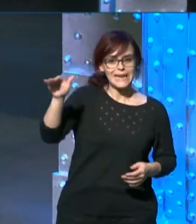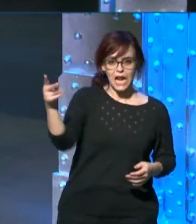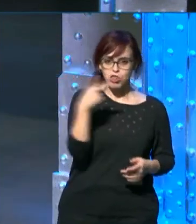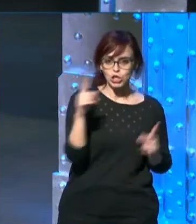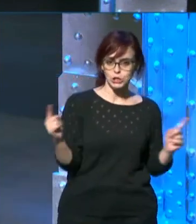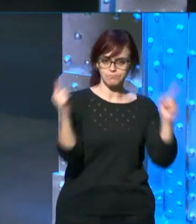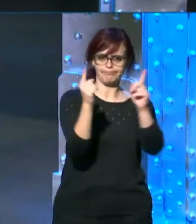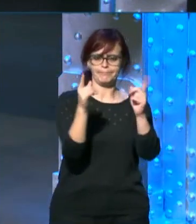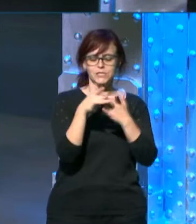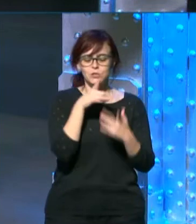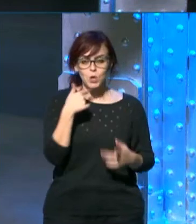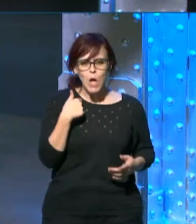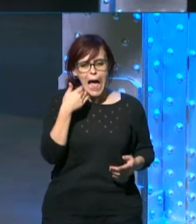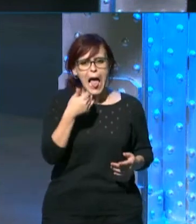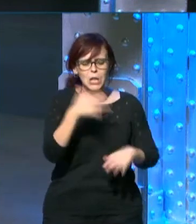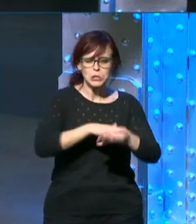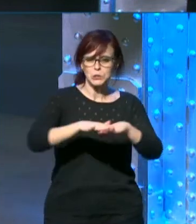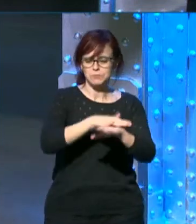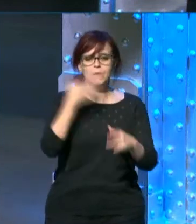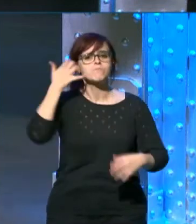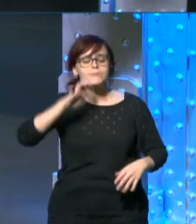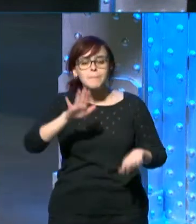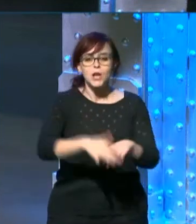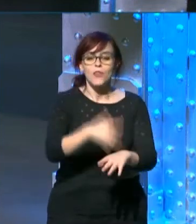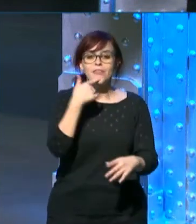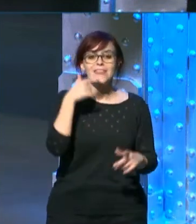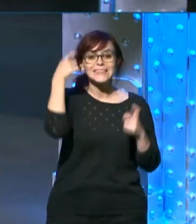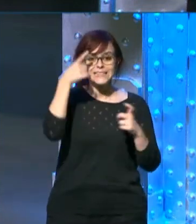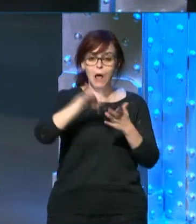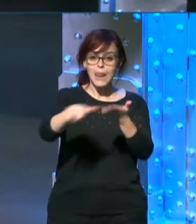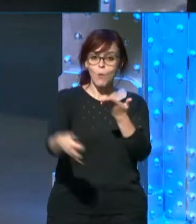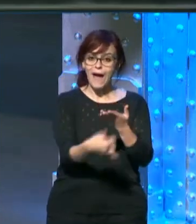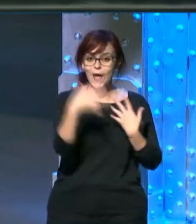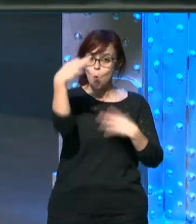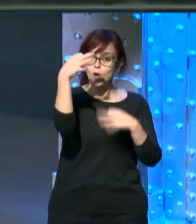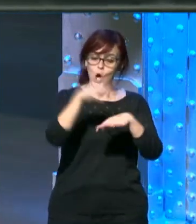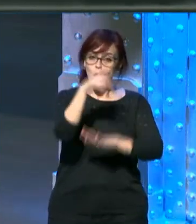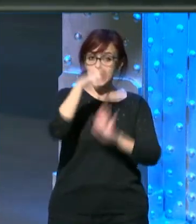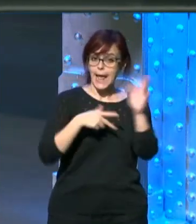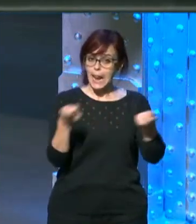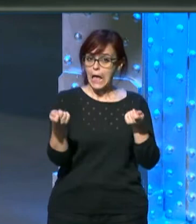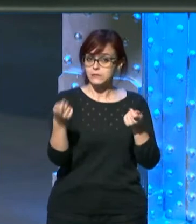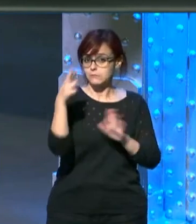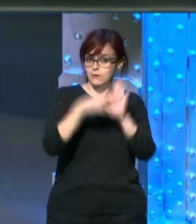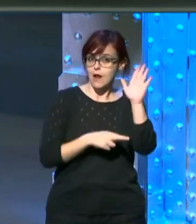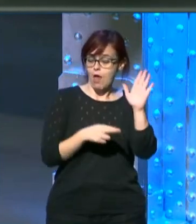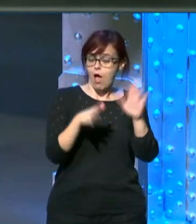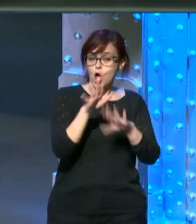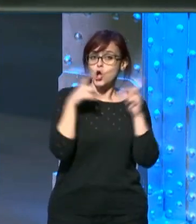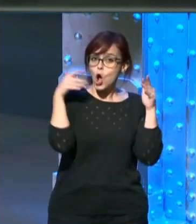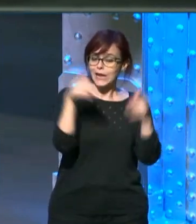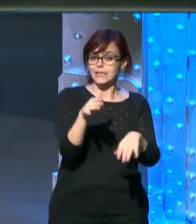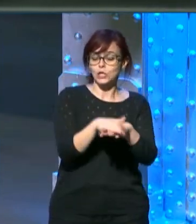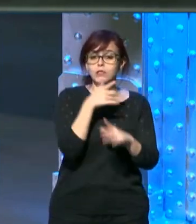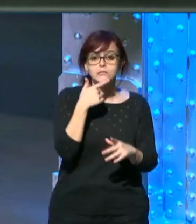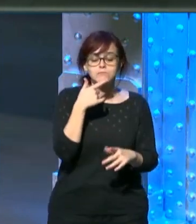un fundamento importante, que lo que decía es, definamos un único lenguaje con unas reglas concretas, ¿vale?, de tal manera que evitamos